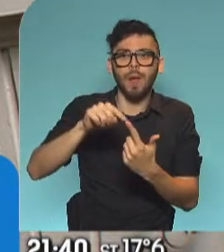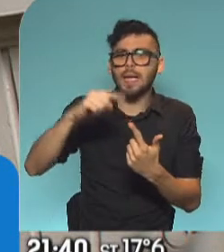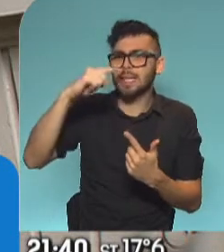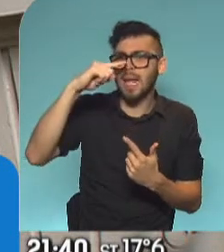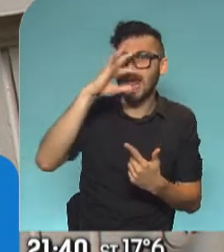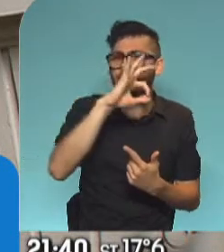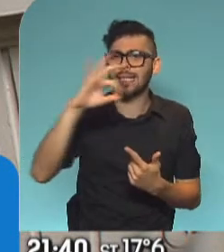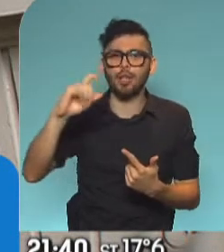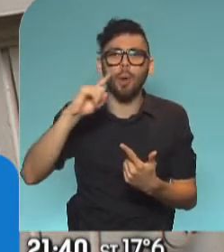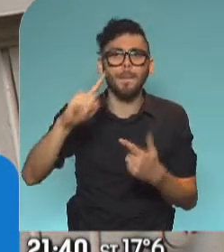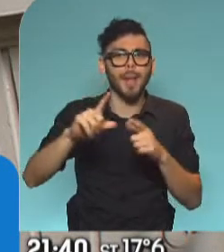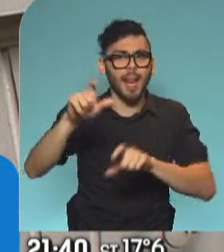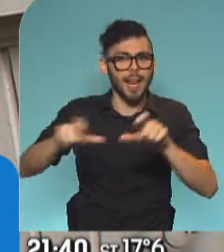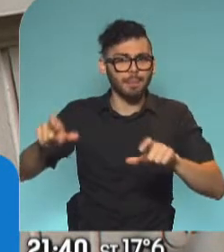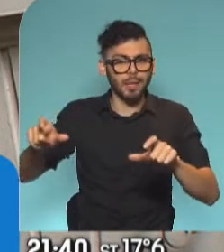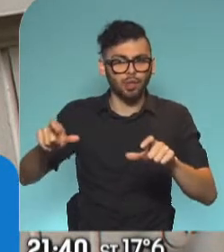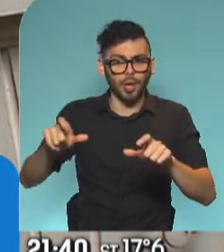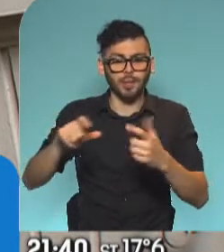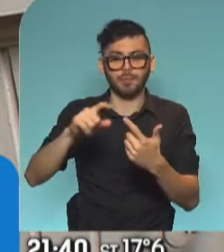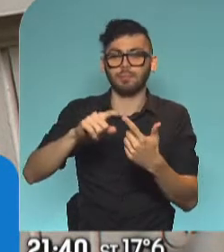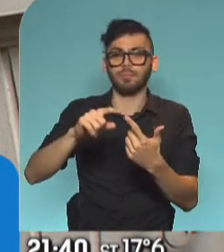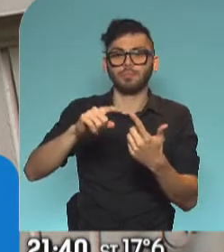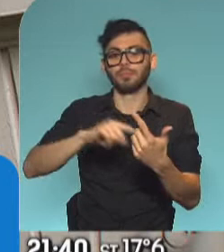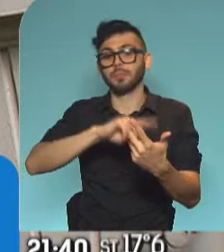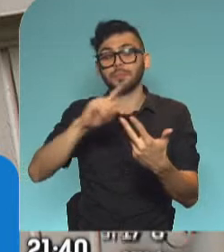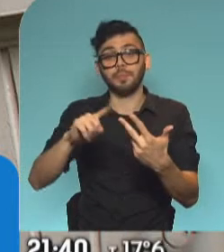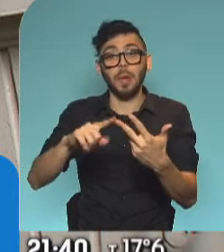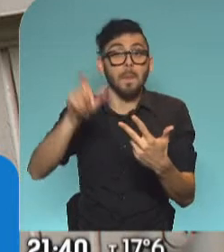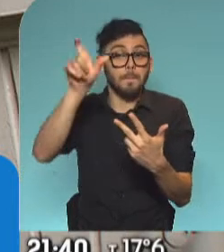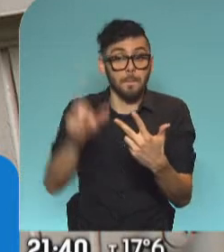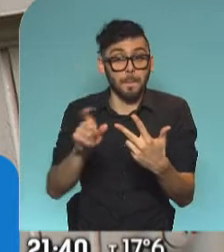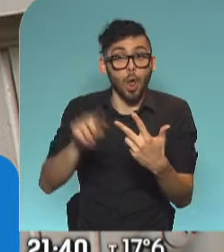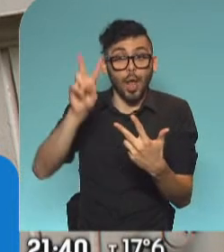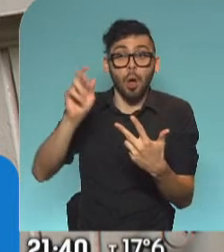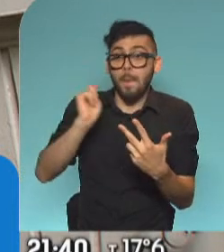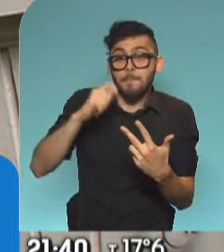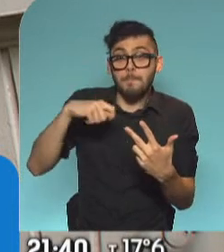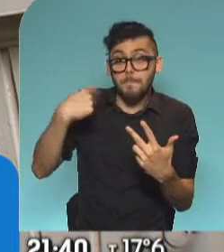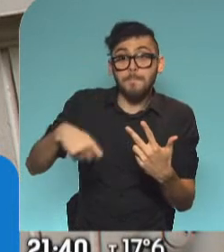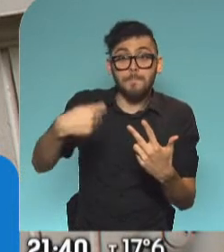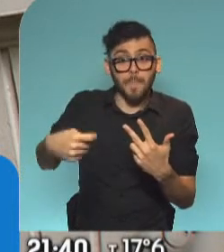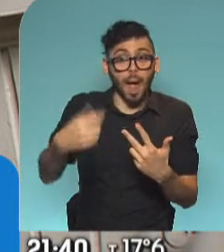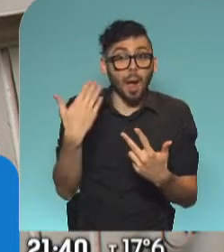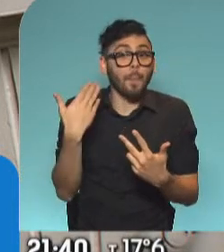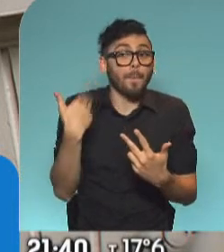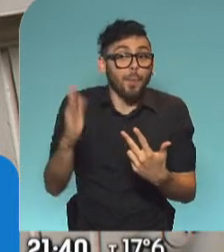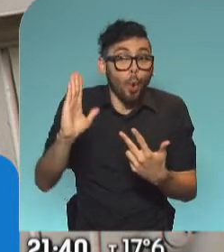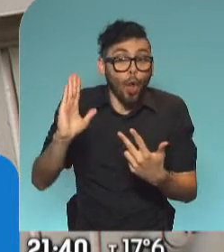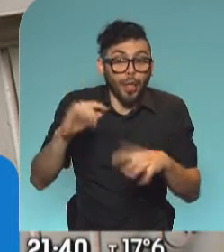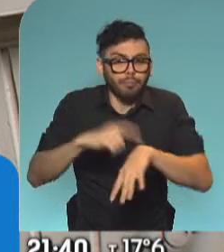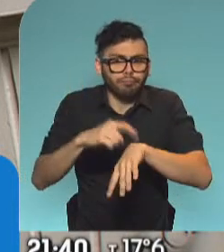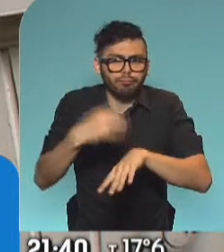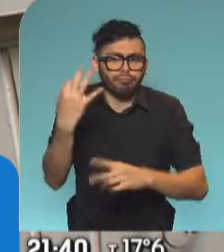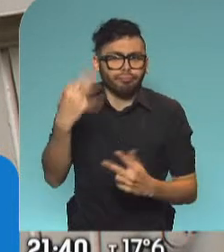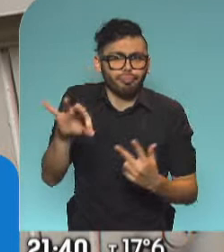hogares de un total de tres millones y medio y el que puede todavía pagar el alquiler en tiempo y forma pero